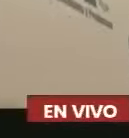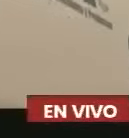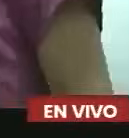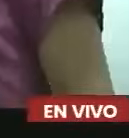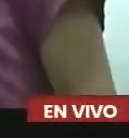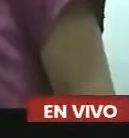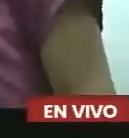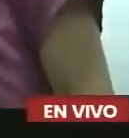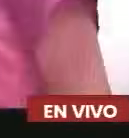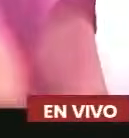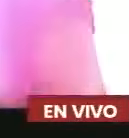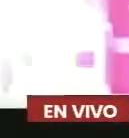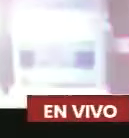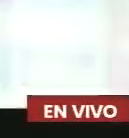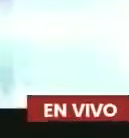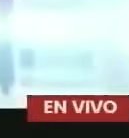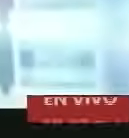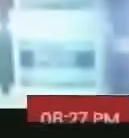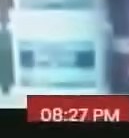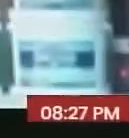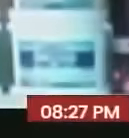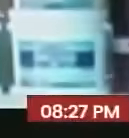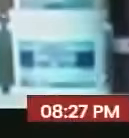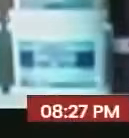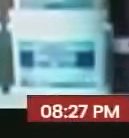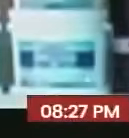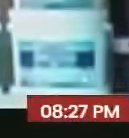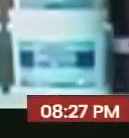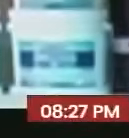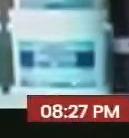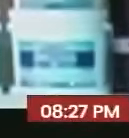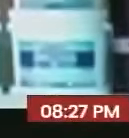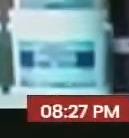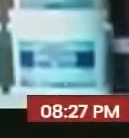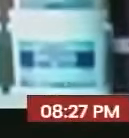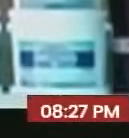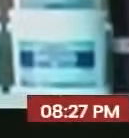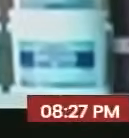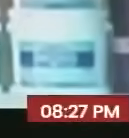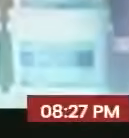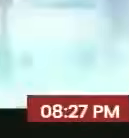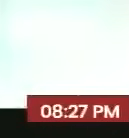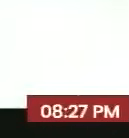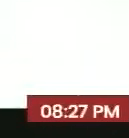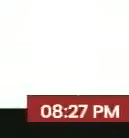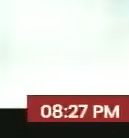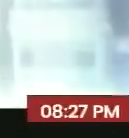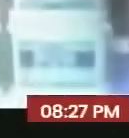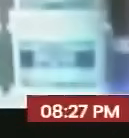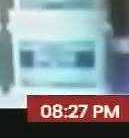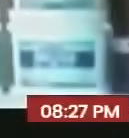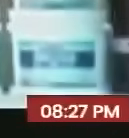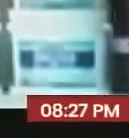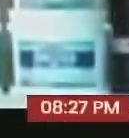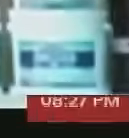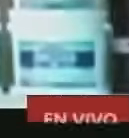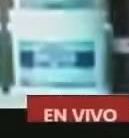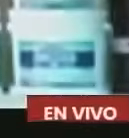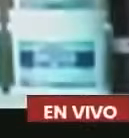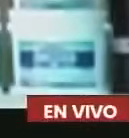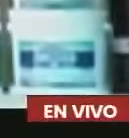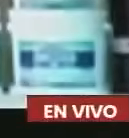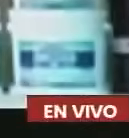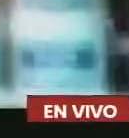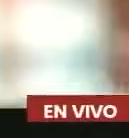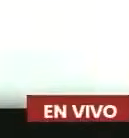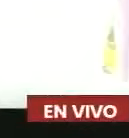medidas coercitivas unilaterales. El tercer consenso, la necesidad de consolidar la paz, la convivencia, la